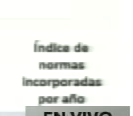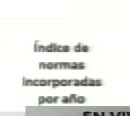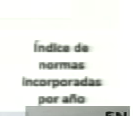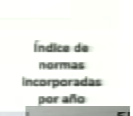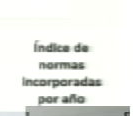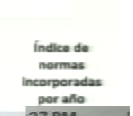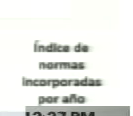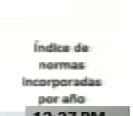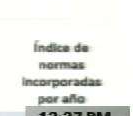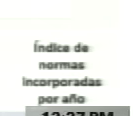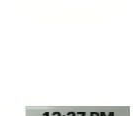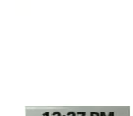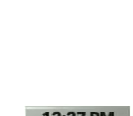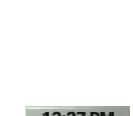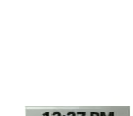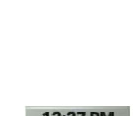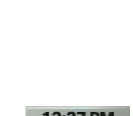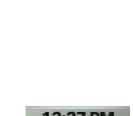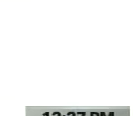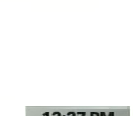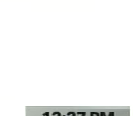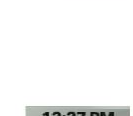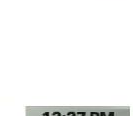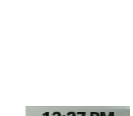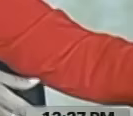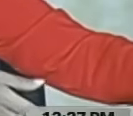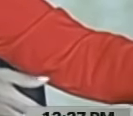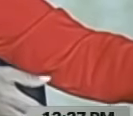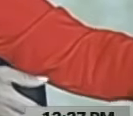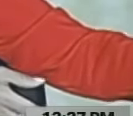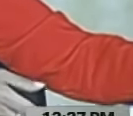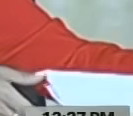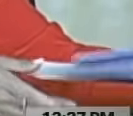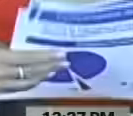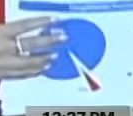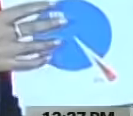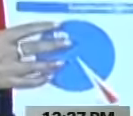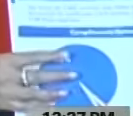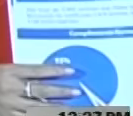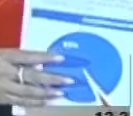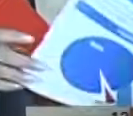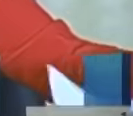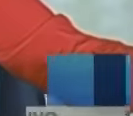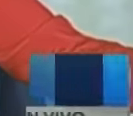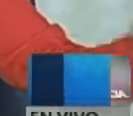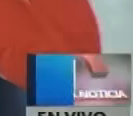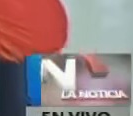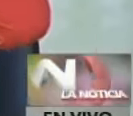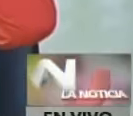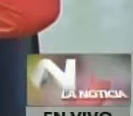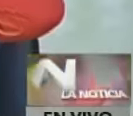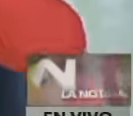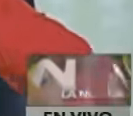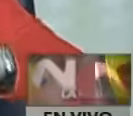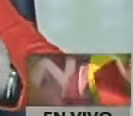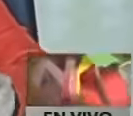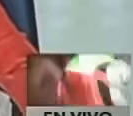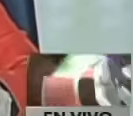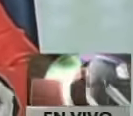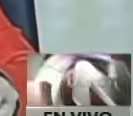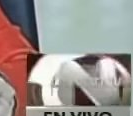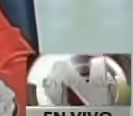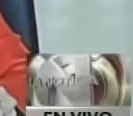1.183 normas. Voy a dar además ejemplos concretos que tienen que ver con el cumplimiento